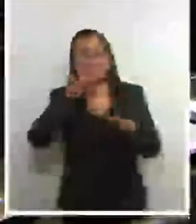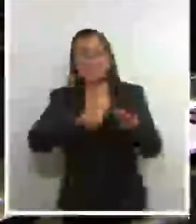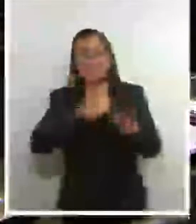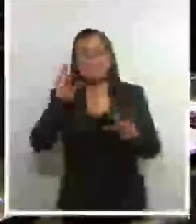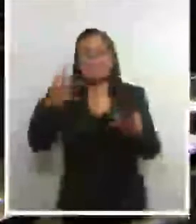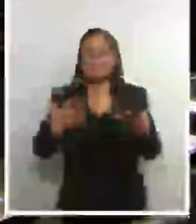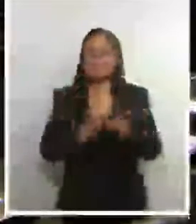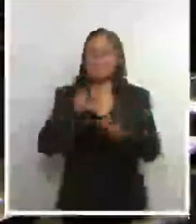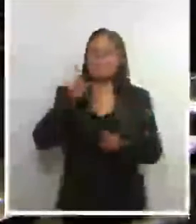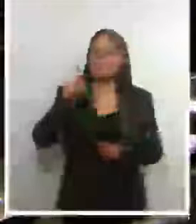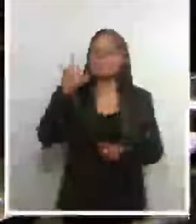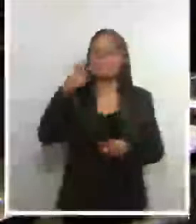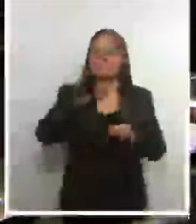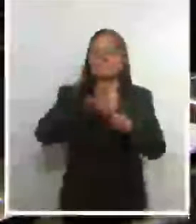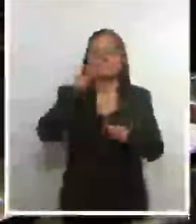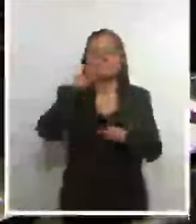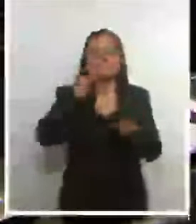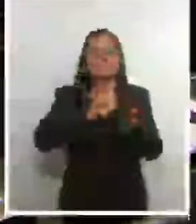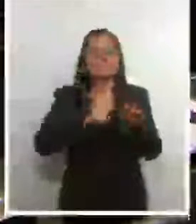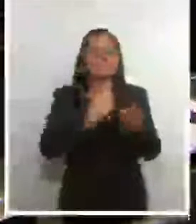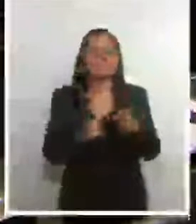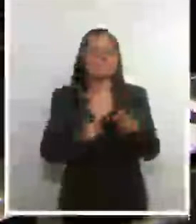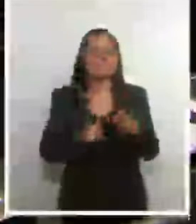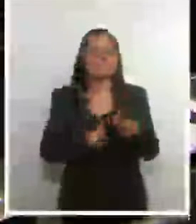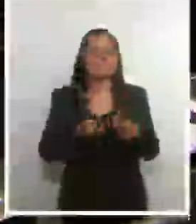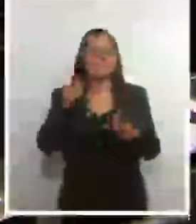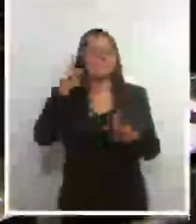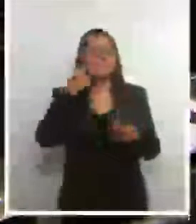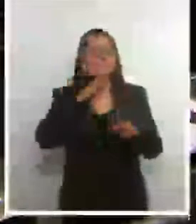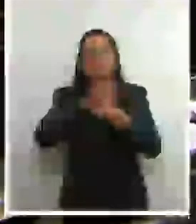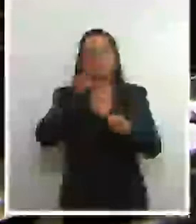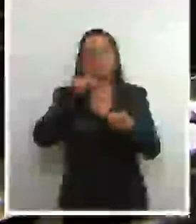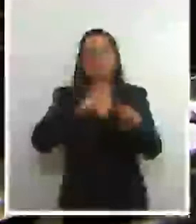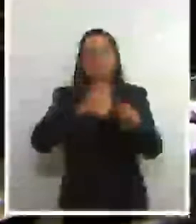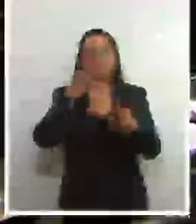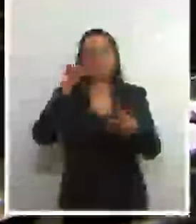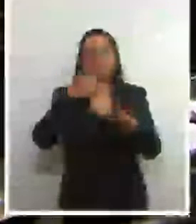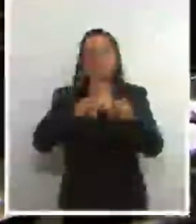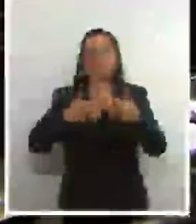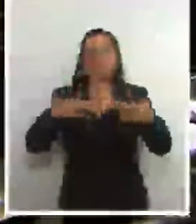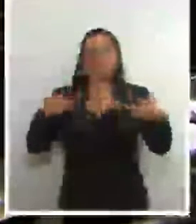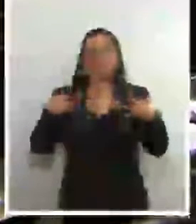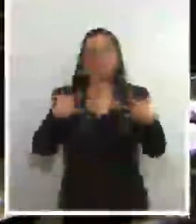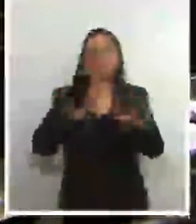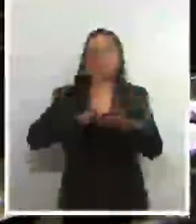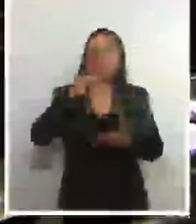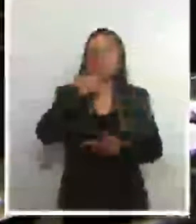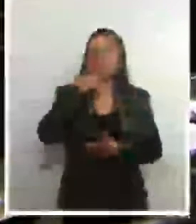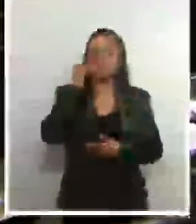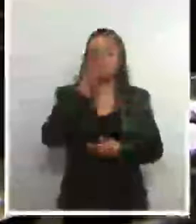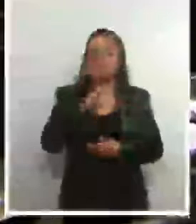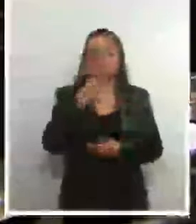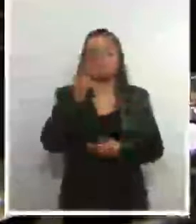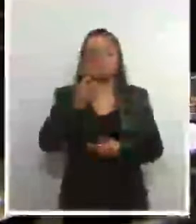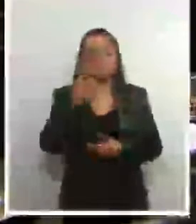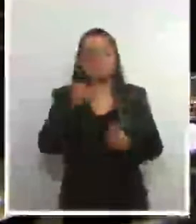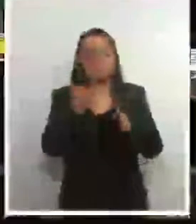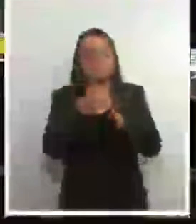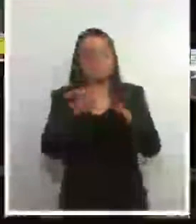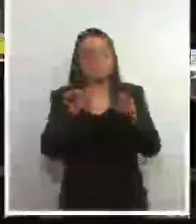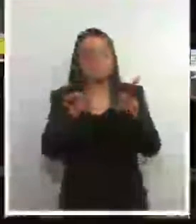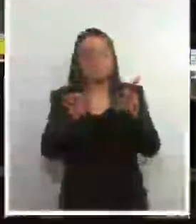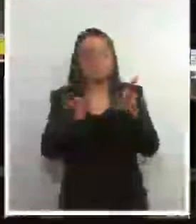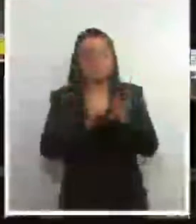Presidente, son 75 votos en pro, 1 en contra y 0 abstenciones. Hay mayoría calificada y por